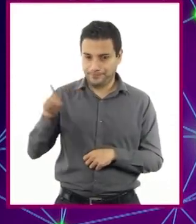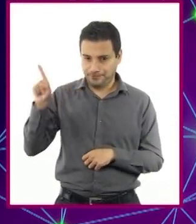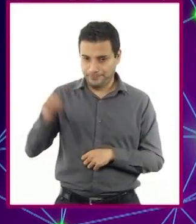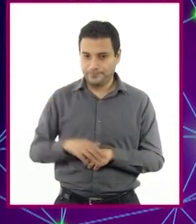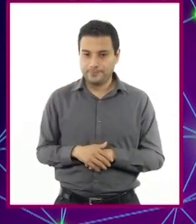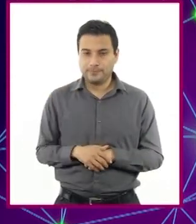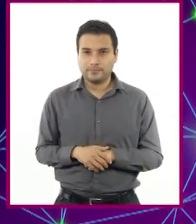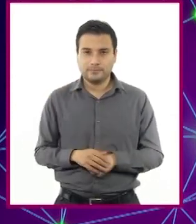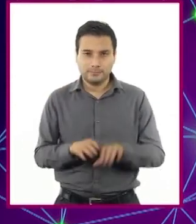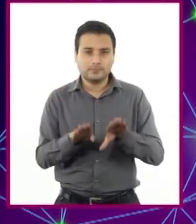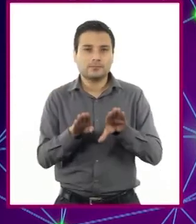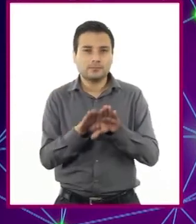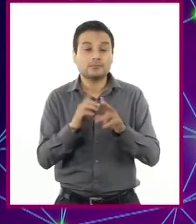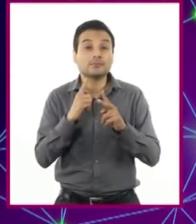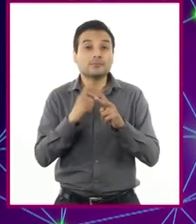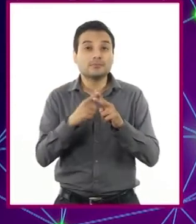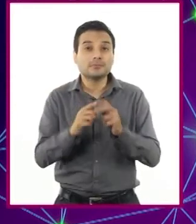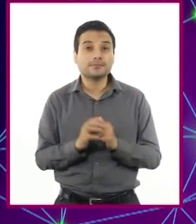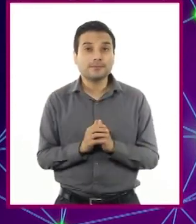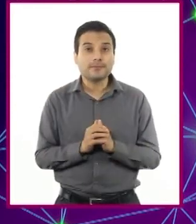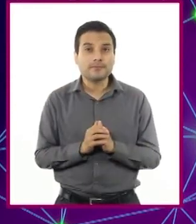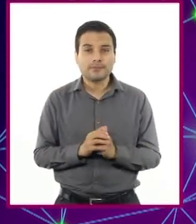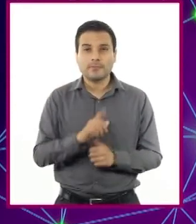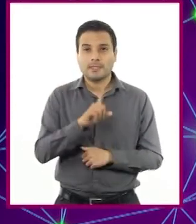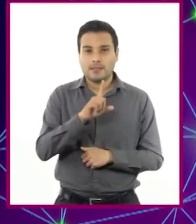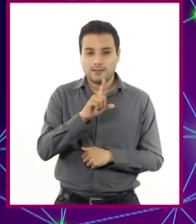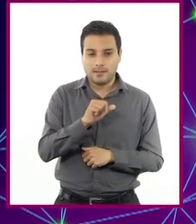se puede calcular multiplicando lado,